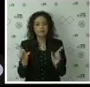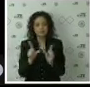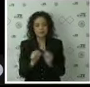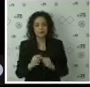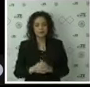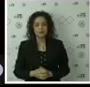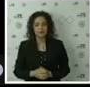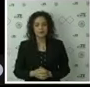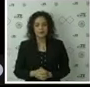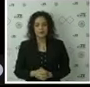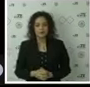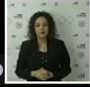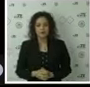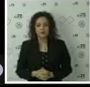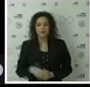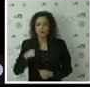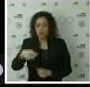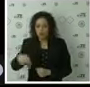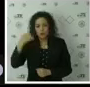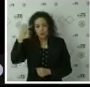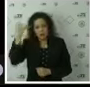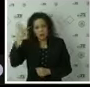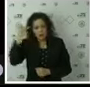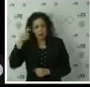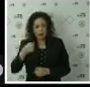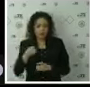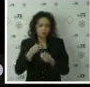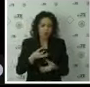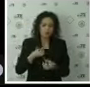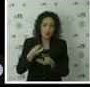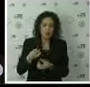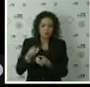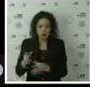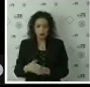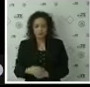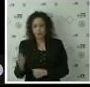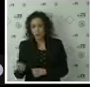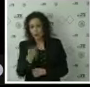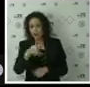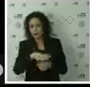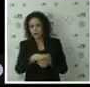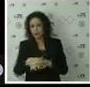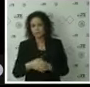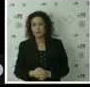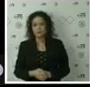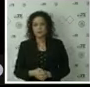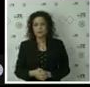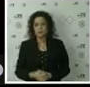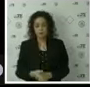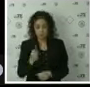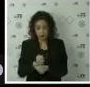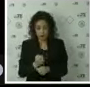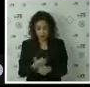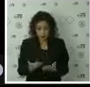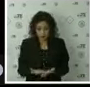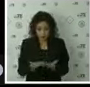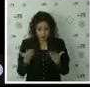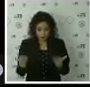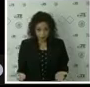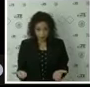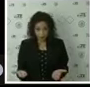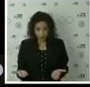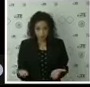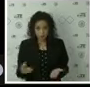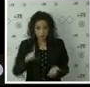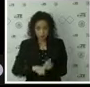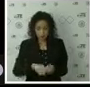llevar a cabo alguna manifestación de ideas o algún posicionamiento. La pregunta es, en la actualidad y de frente